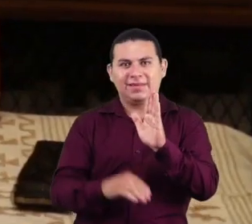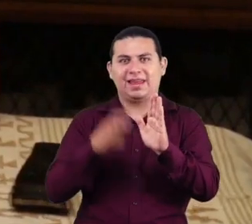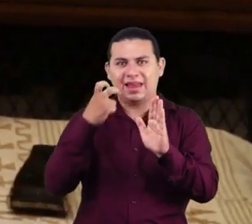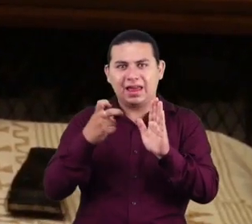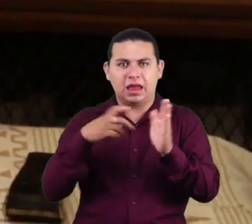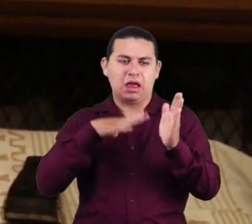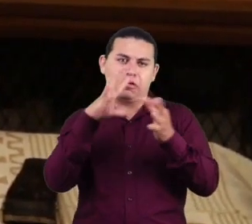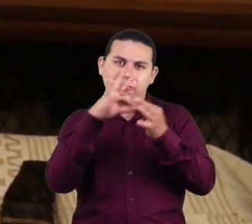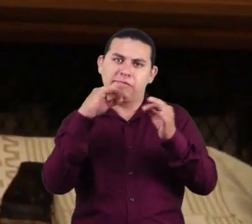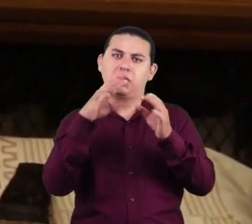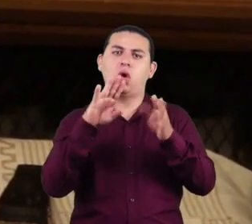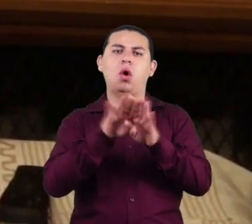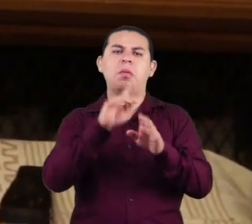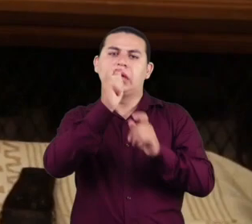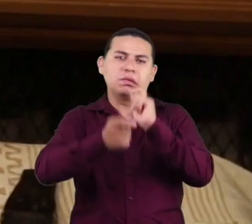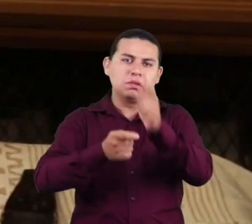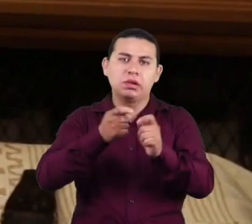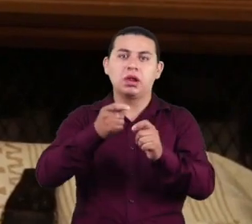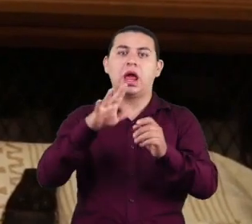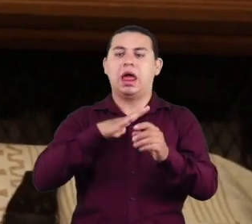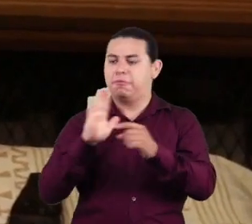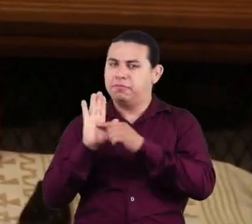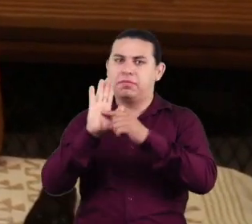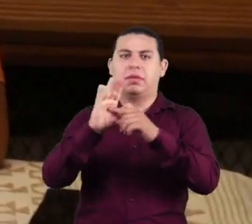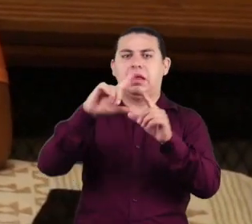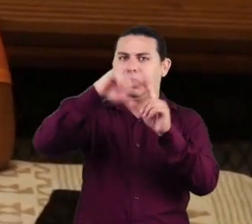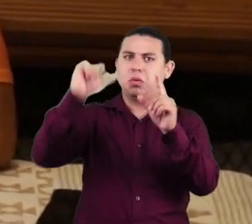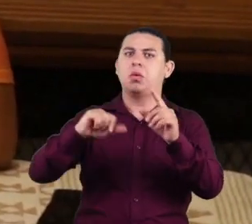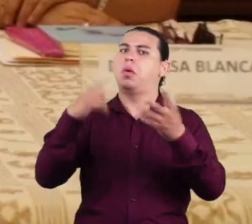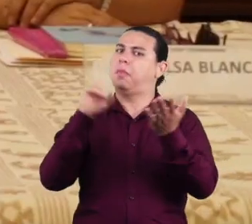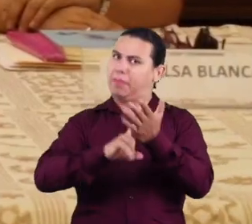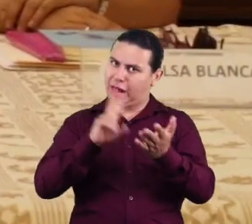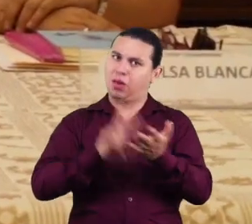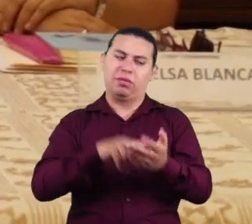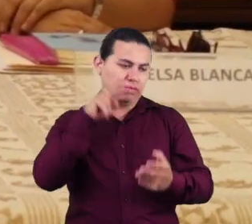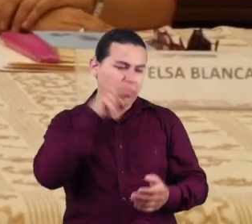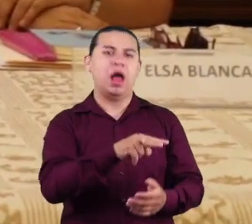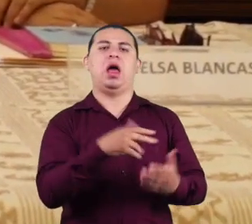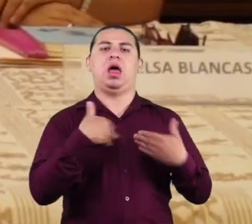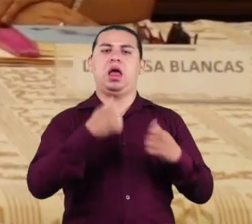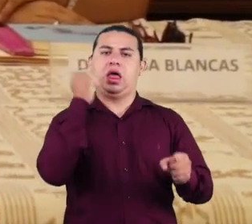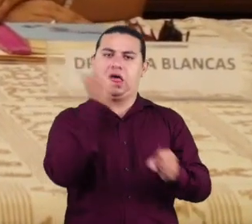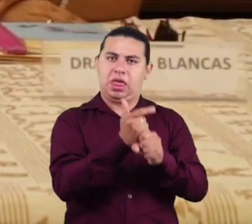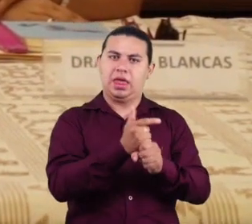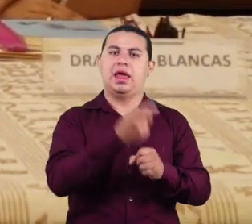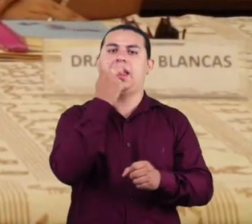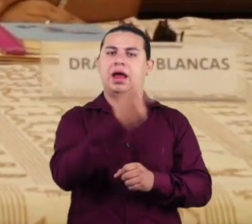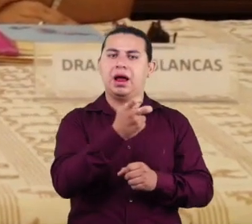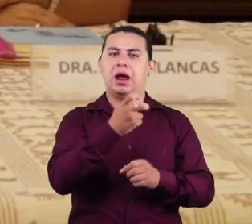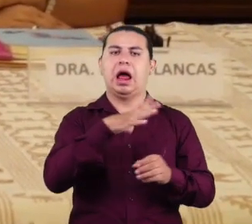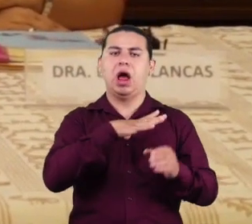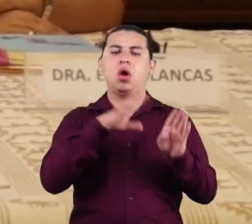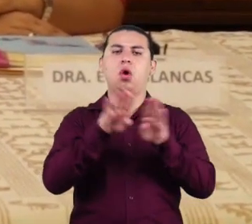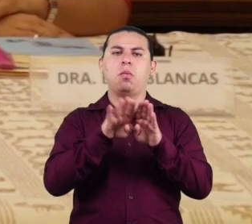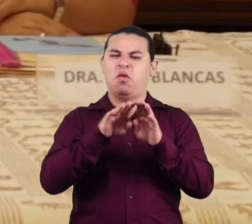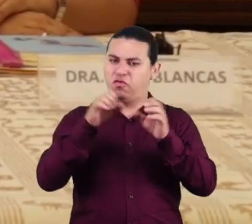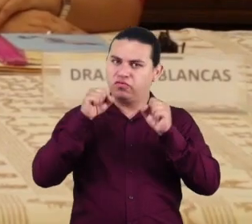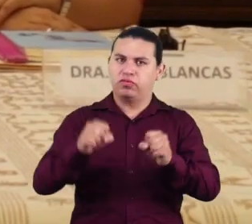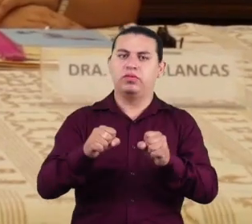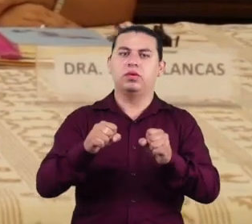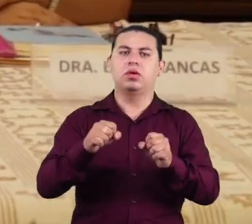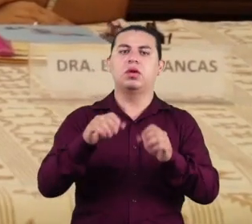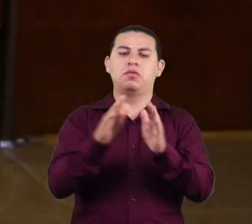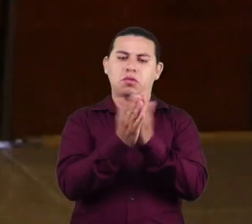los retos y desafíos que hoy enfrenta la educación a nivel nacional, porque la red trabaja con la red en la cual surge